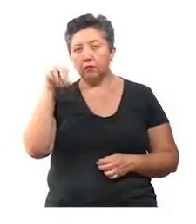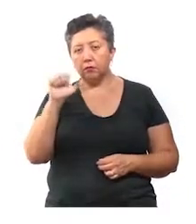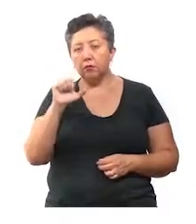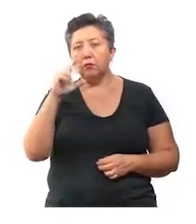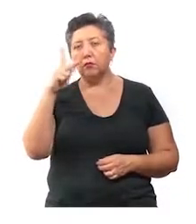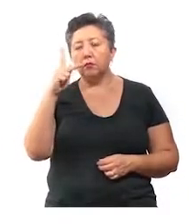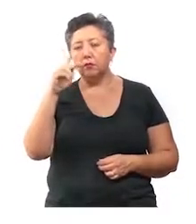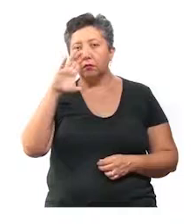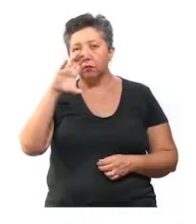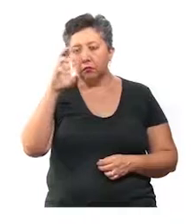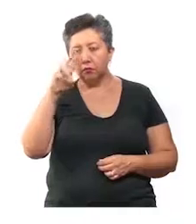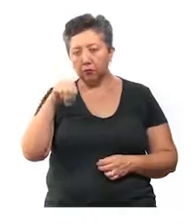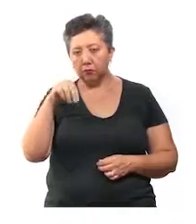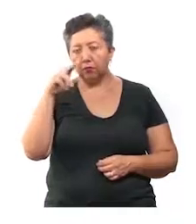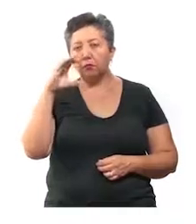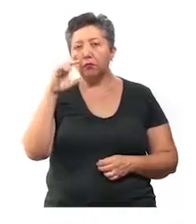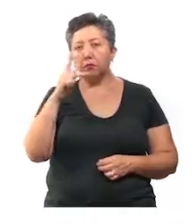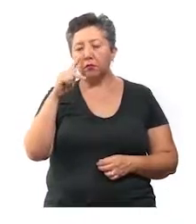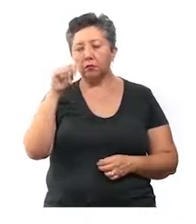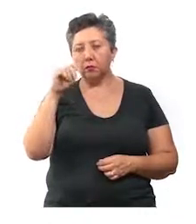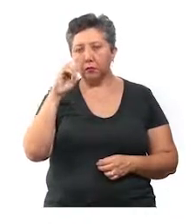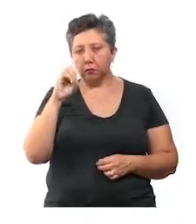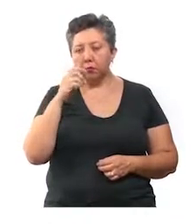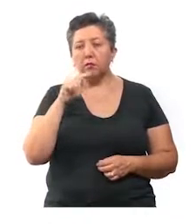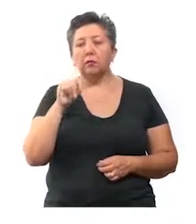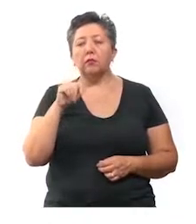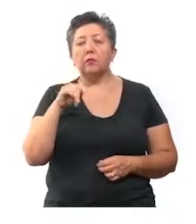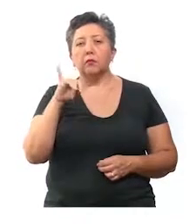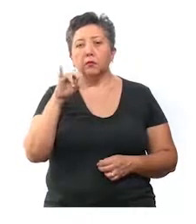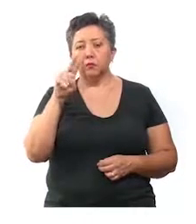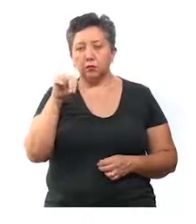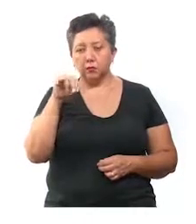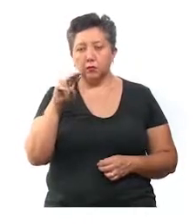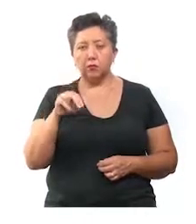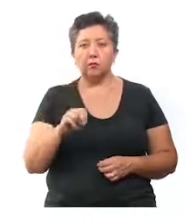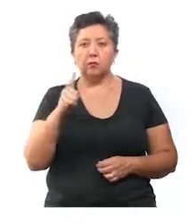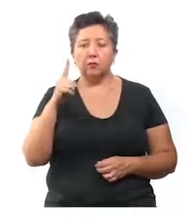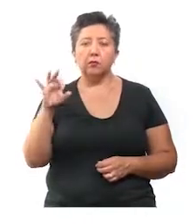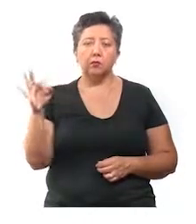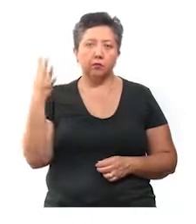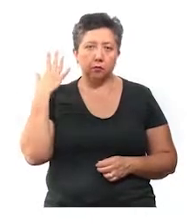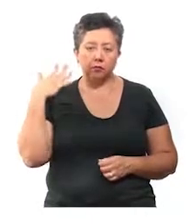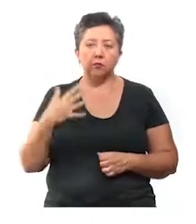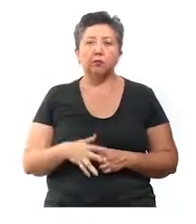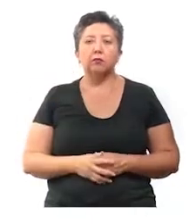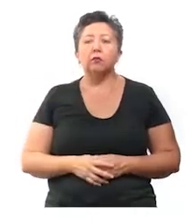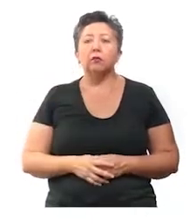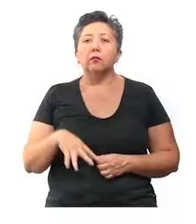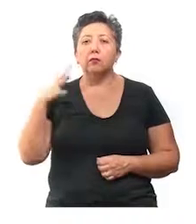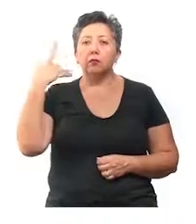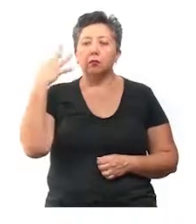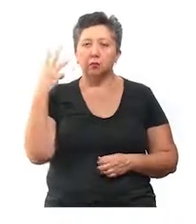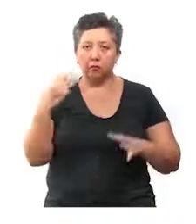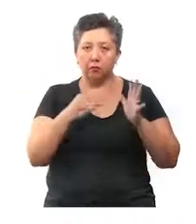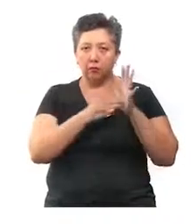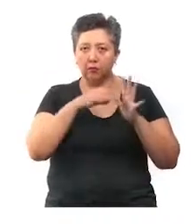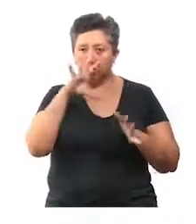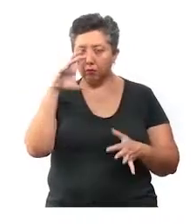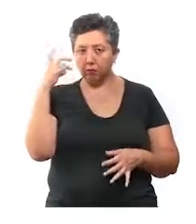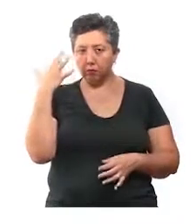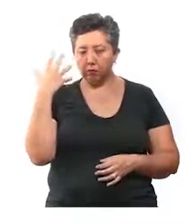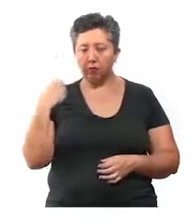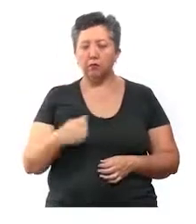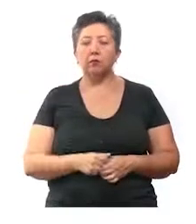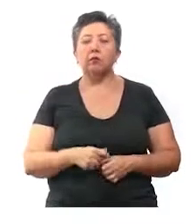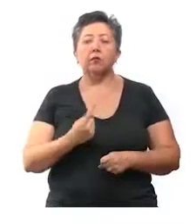Opichén, Oxcuzcap, Peto, Zacalum, Tecantó, Itinum y uno foráneo. De los